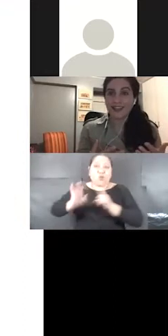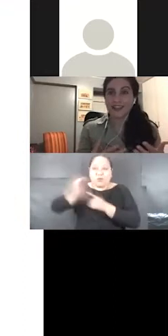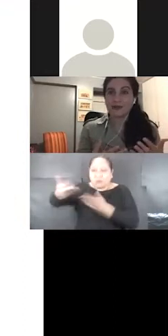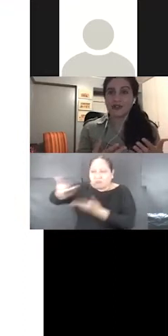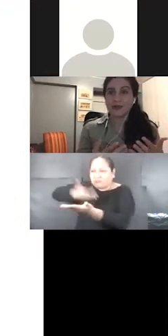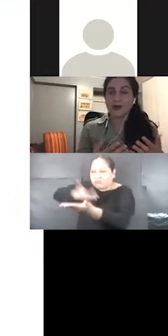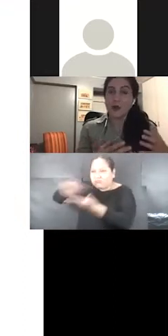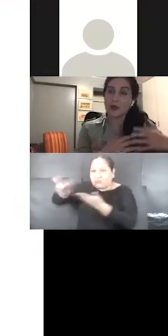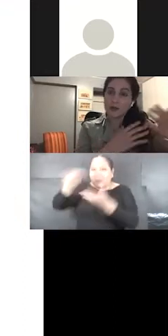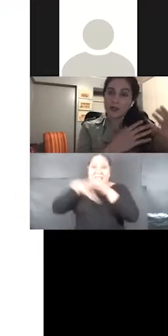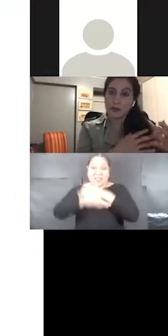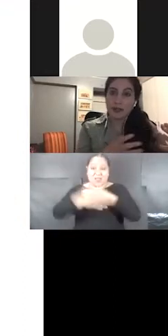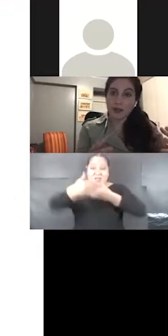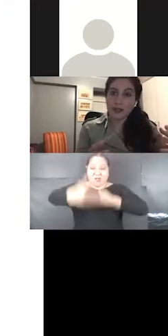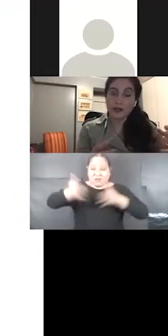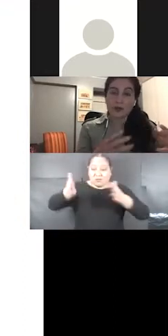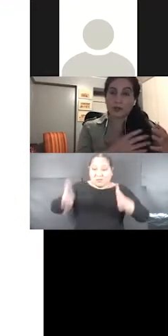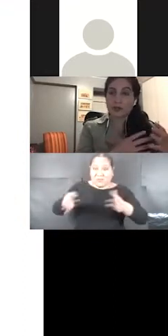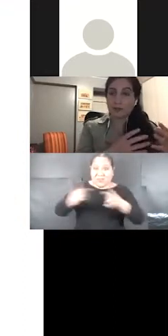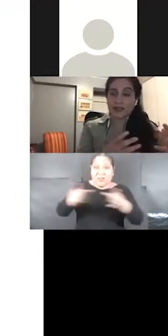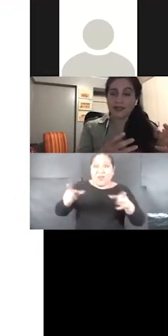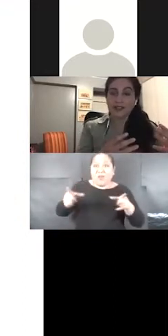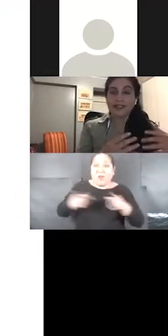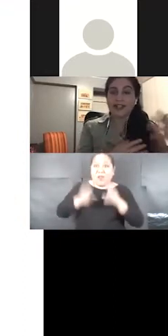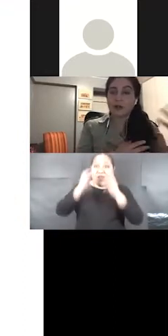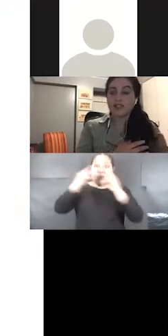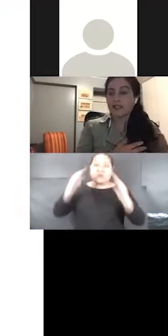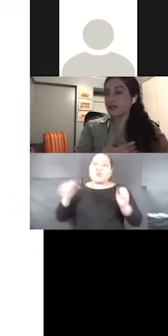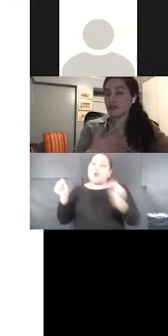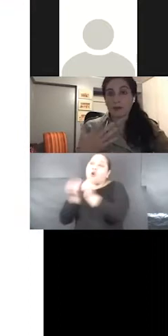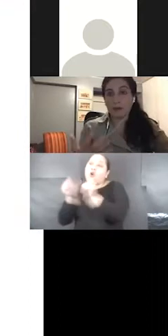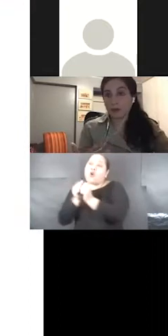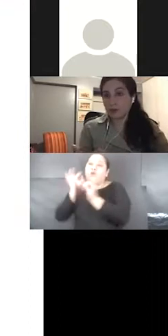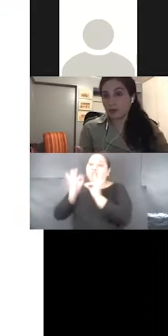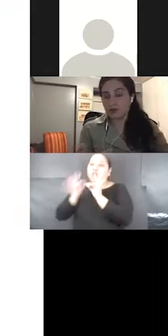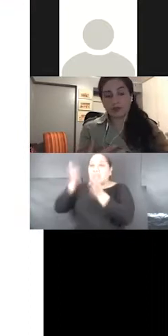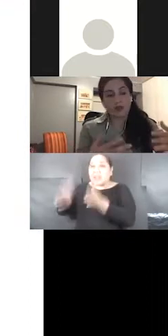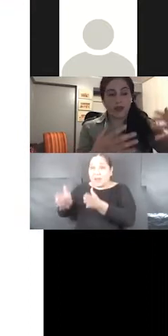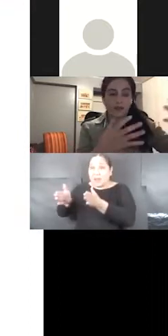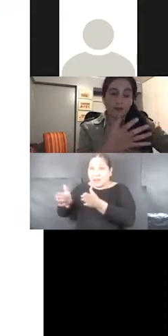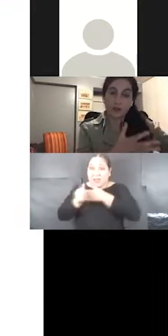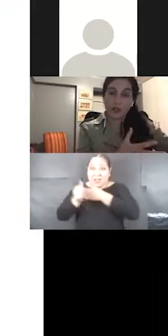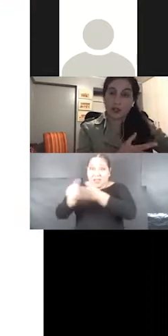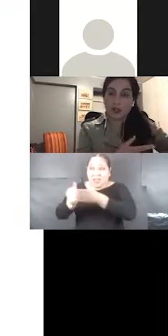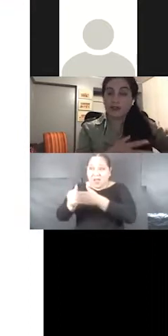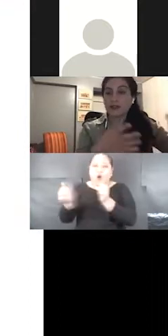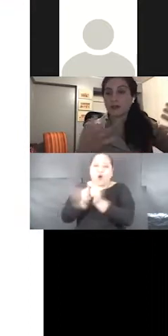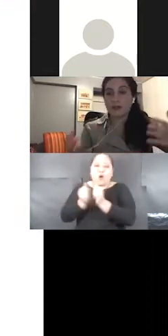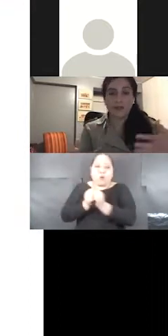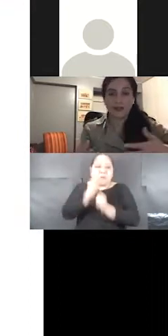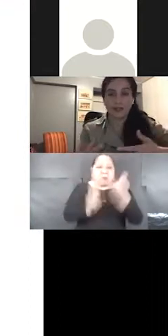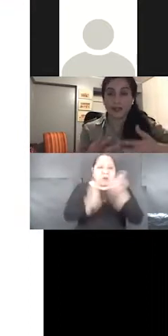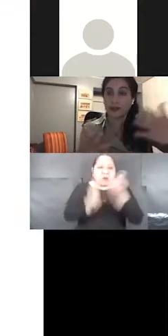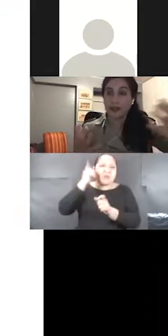las salas del museo cuando hacíamos recorridos con un intérprete de lengua de señas, y también, por supuesto, habían personas sordas y